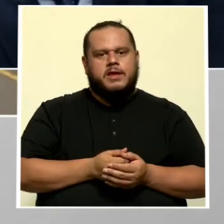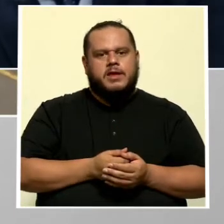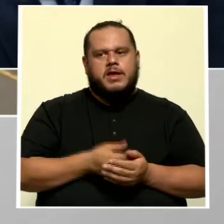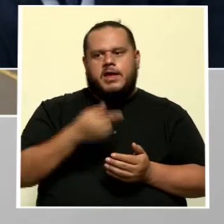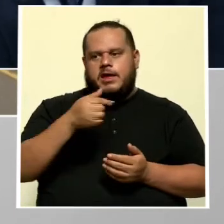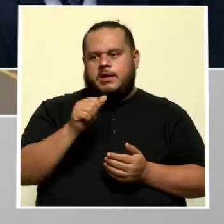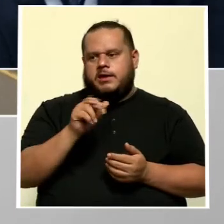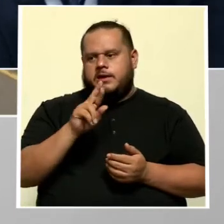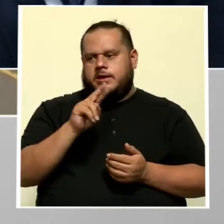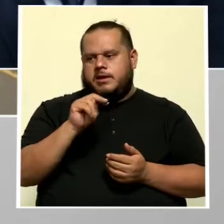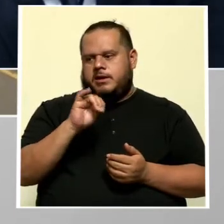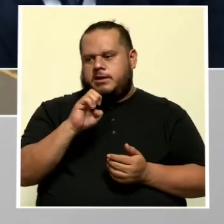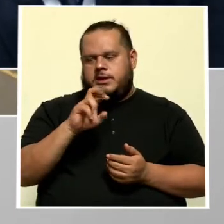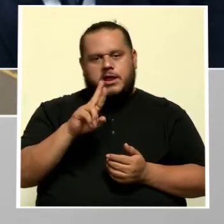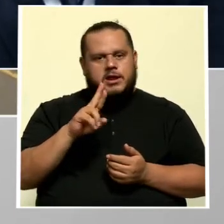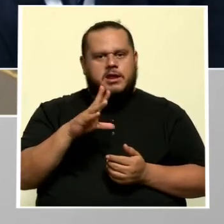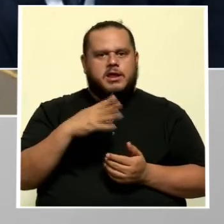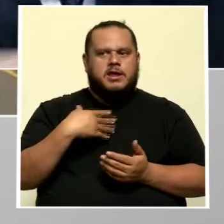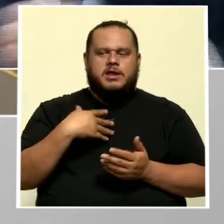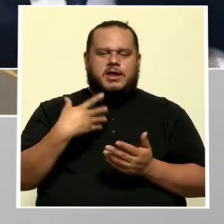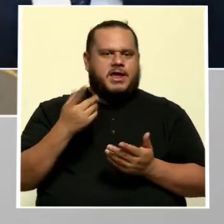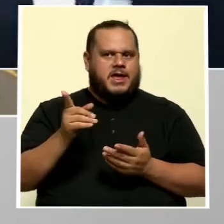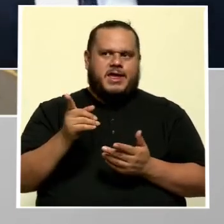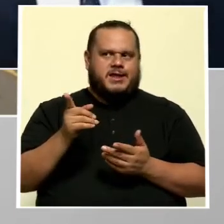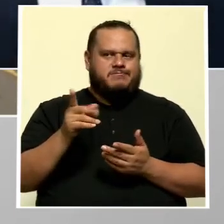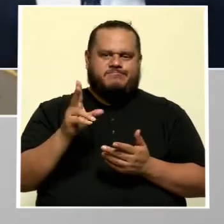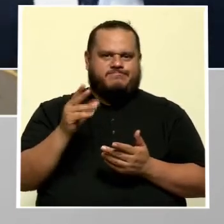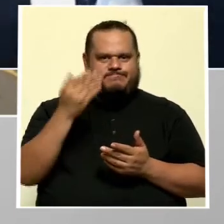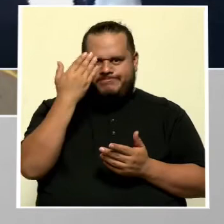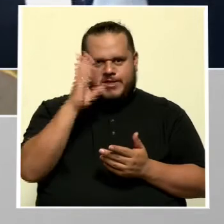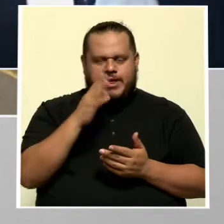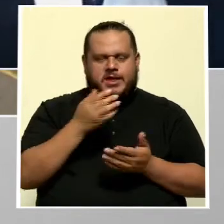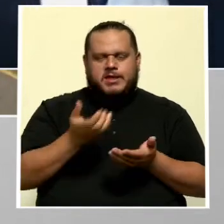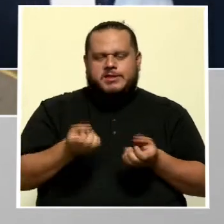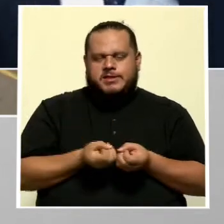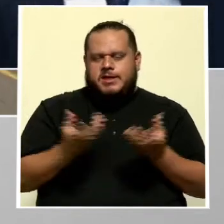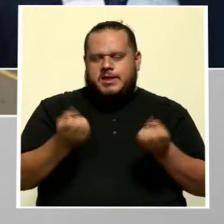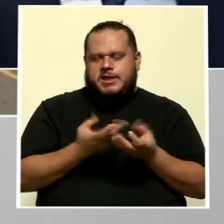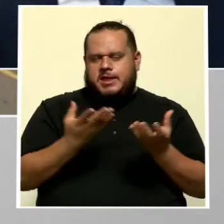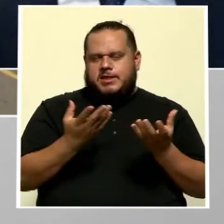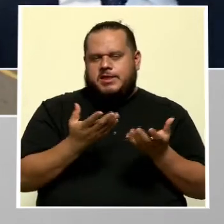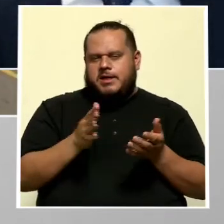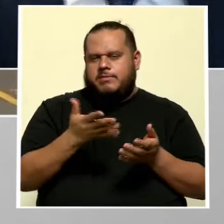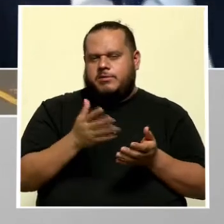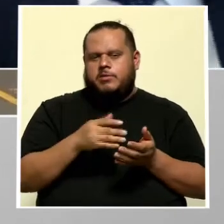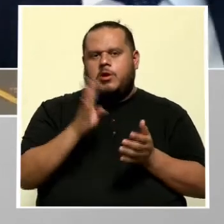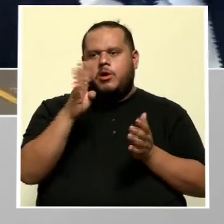Garnier, y creo que se quedó corto, se gastan aproximadamente